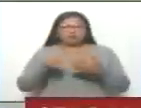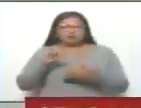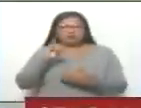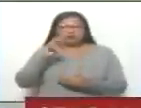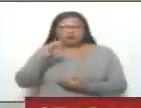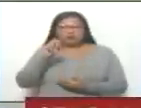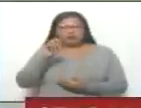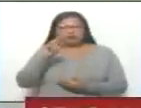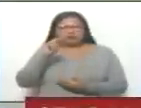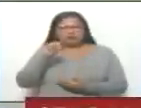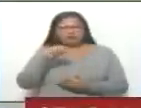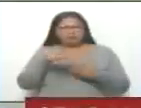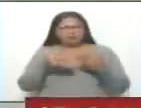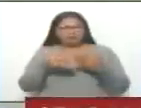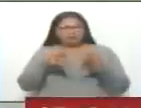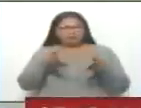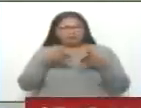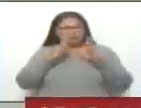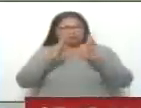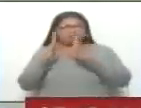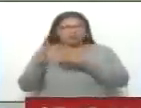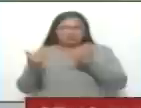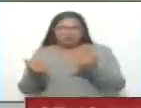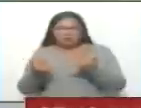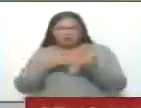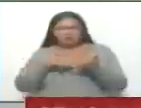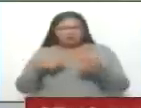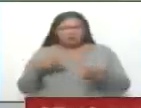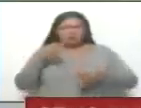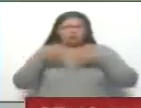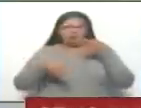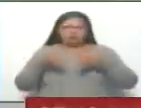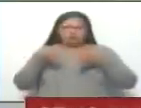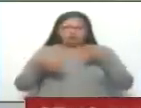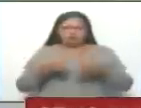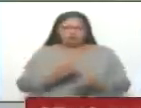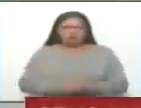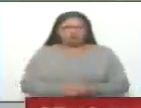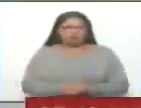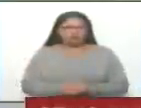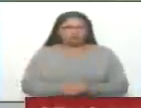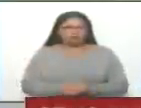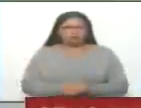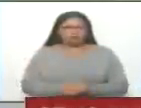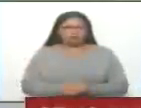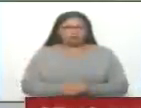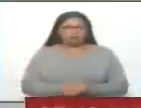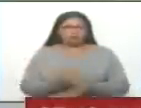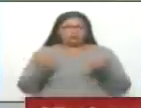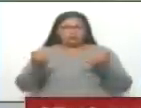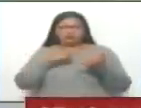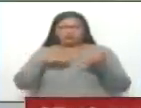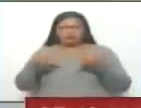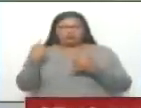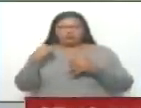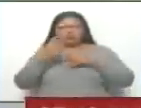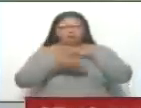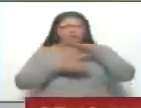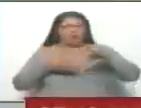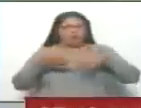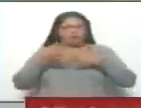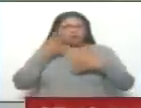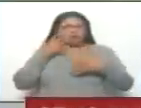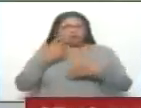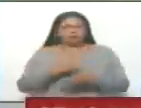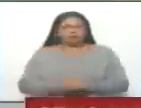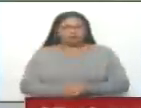la distribución de la riqueza debe ser con justicia. Ahora, tenemos un problema, por ejemplo... No